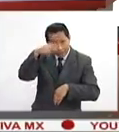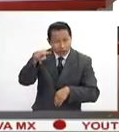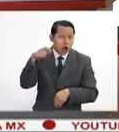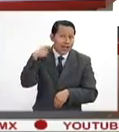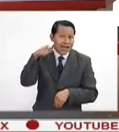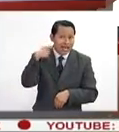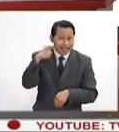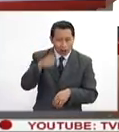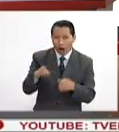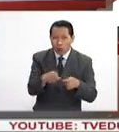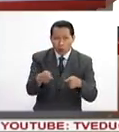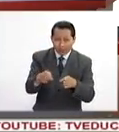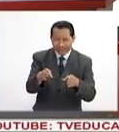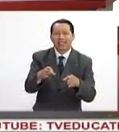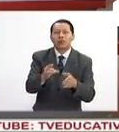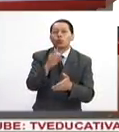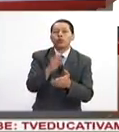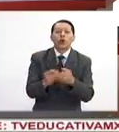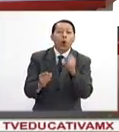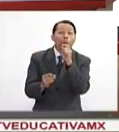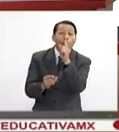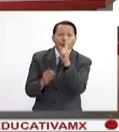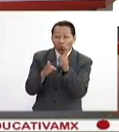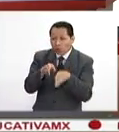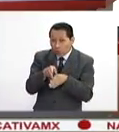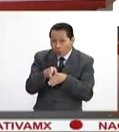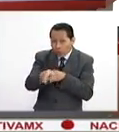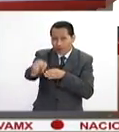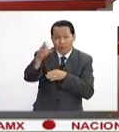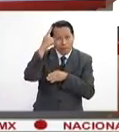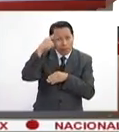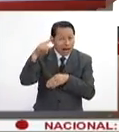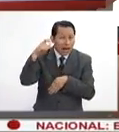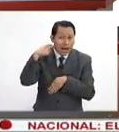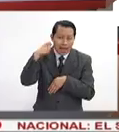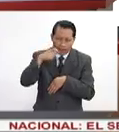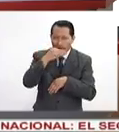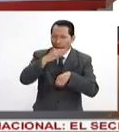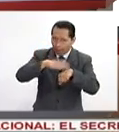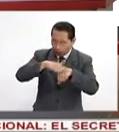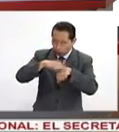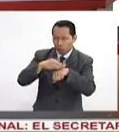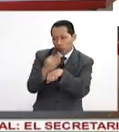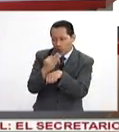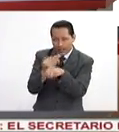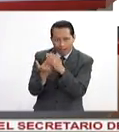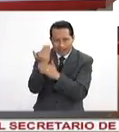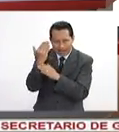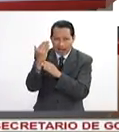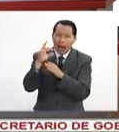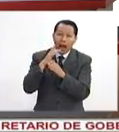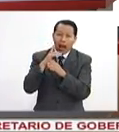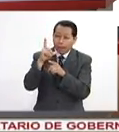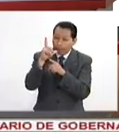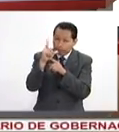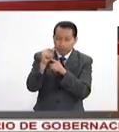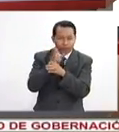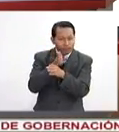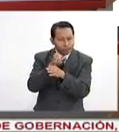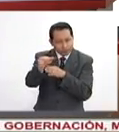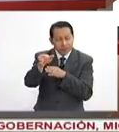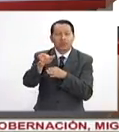autopista, quedando abierta solo un carril rumbo a Querétaro. Tomen sus precauciones ustedes que están esta mañana transitando hacia esta zona, no